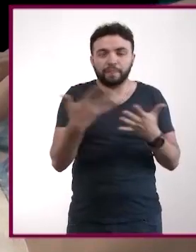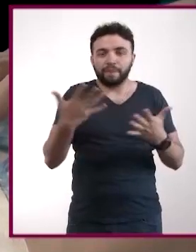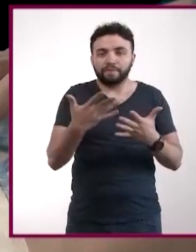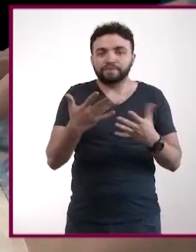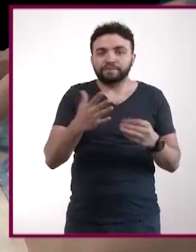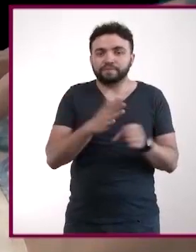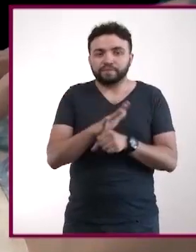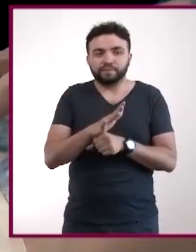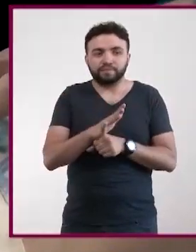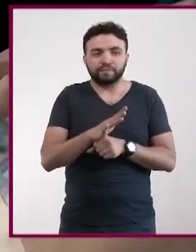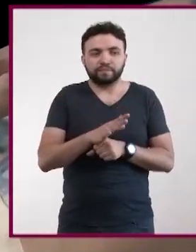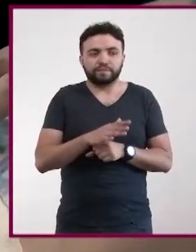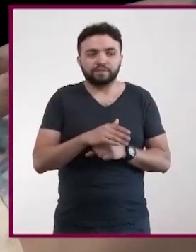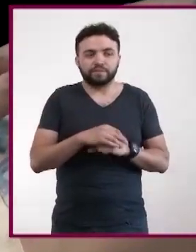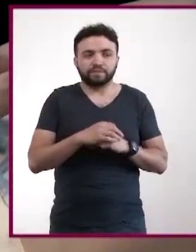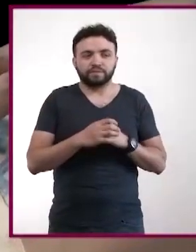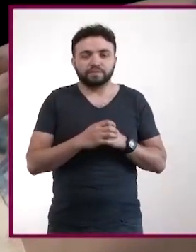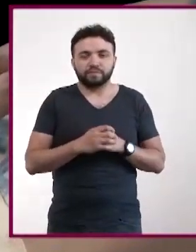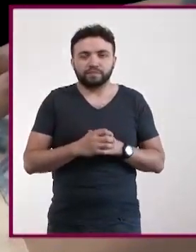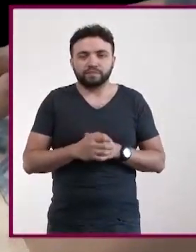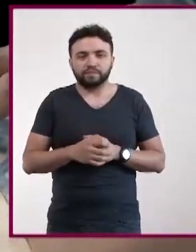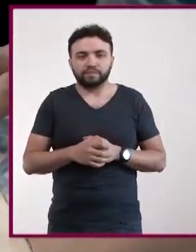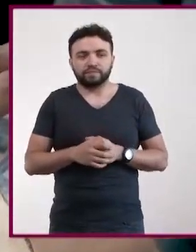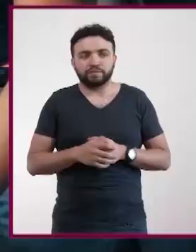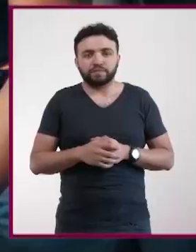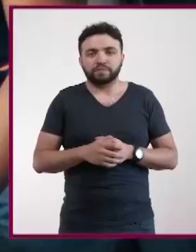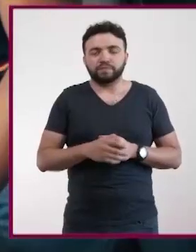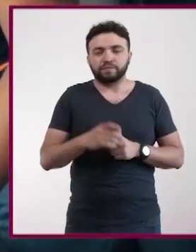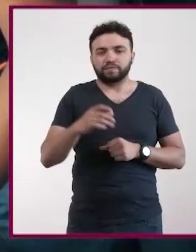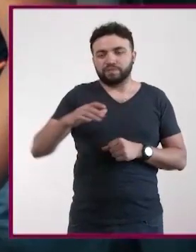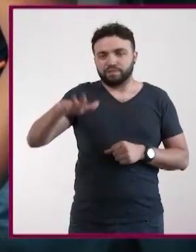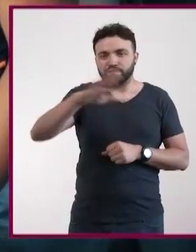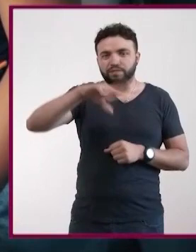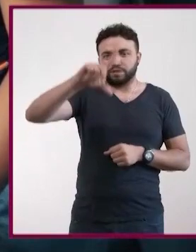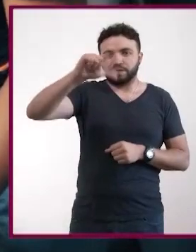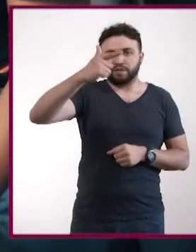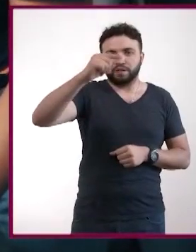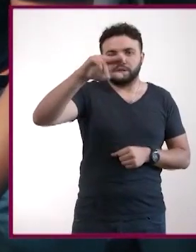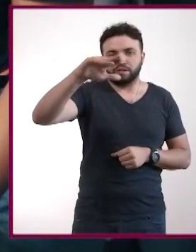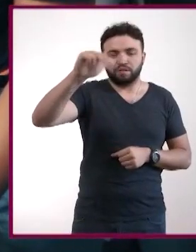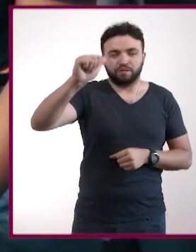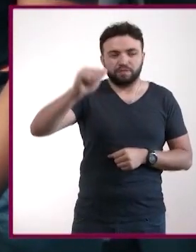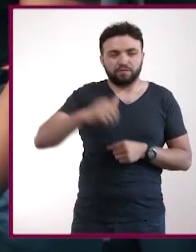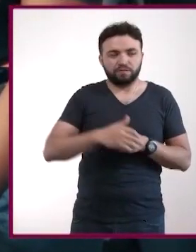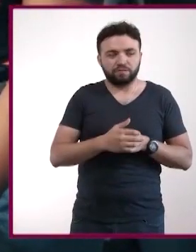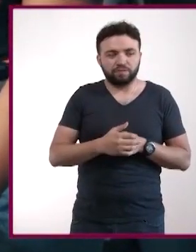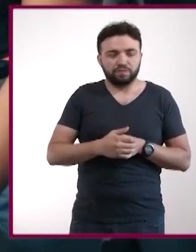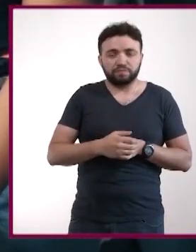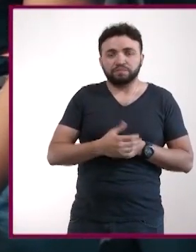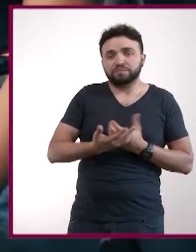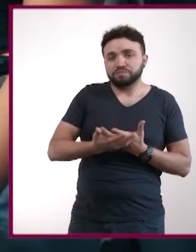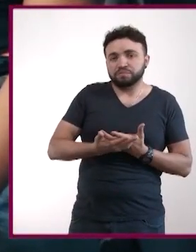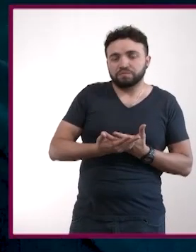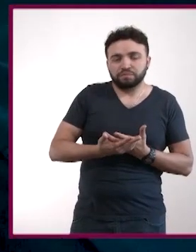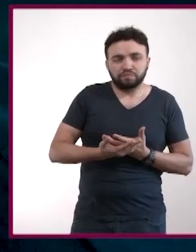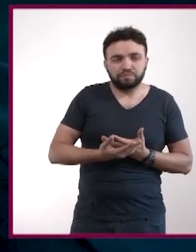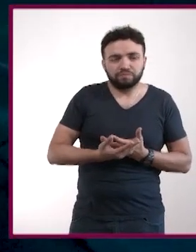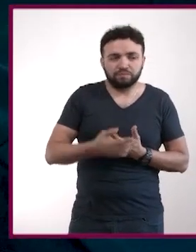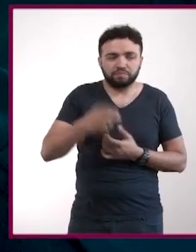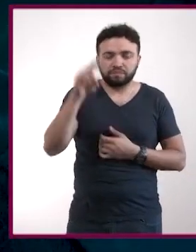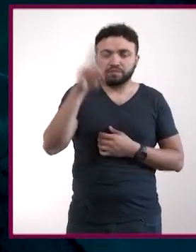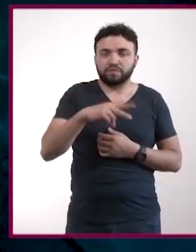la estación flotante en la laguna de Manialtepec. Y pues en realidad sí es